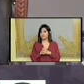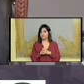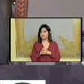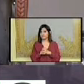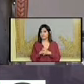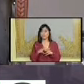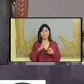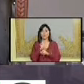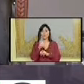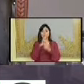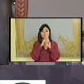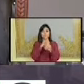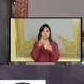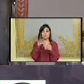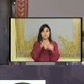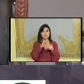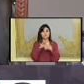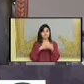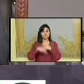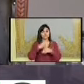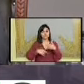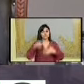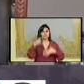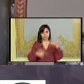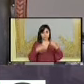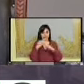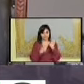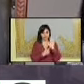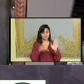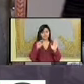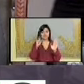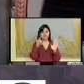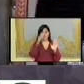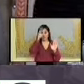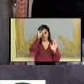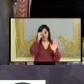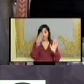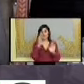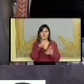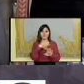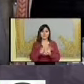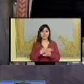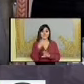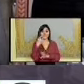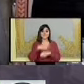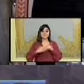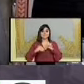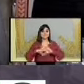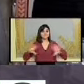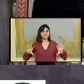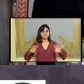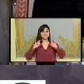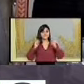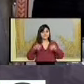El resultado de la votación en todos sus términos es el siguiente. 27 votos a favor, 9 votos en contra y 3 abstenciones.